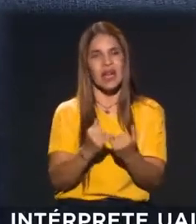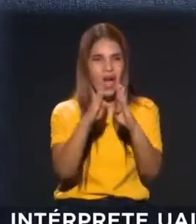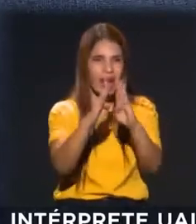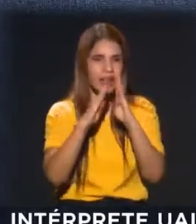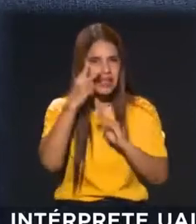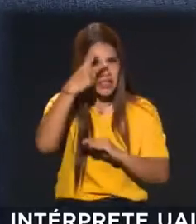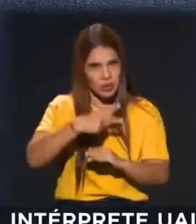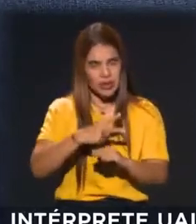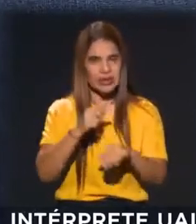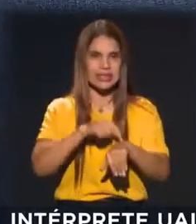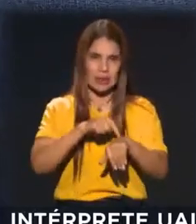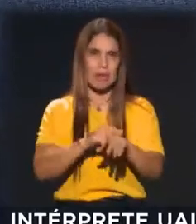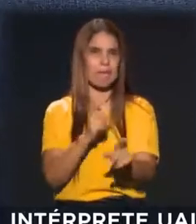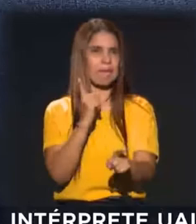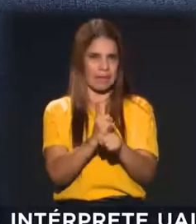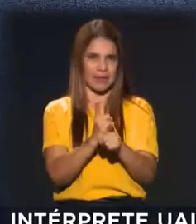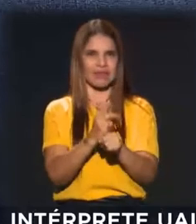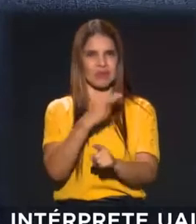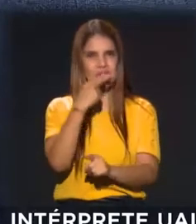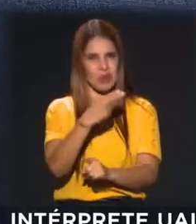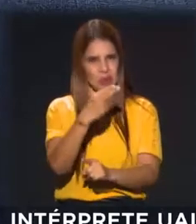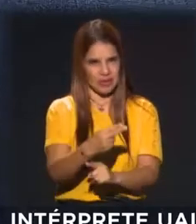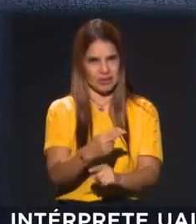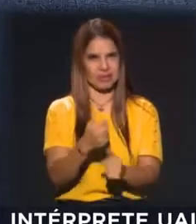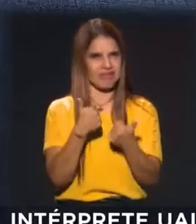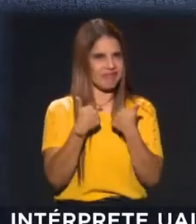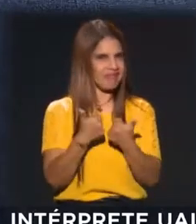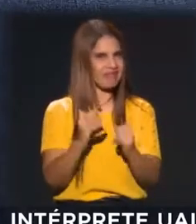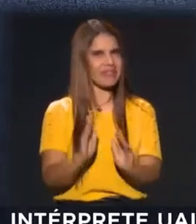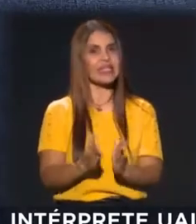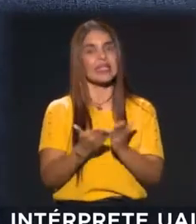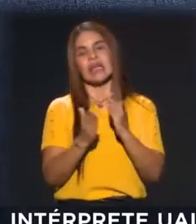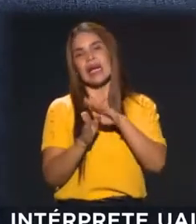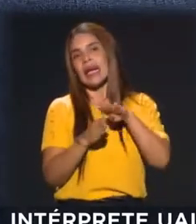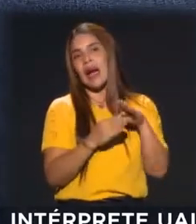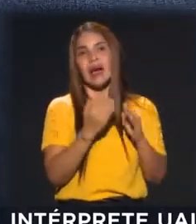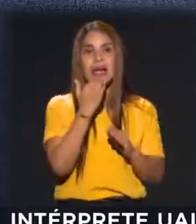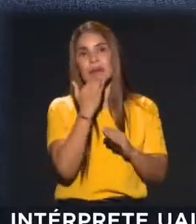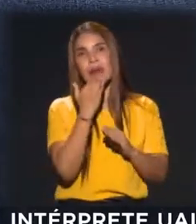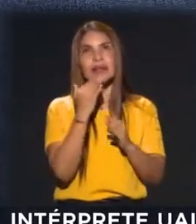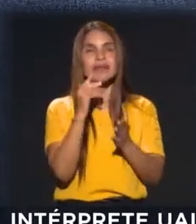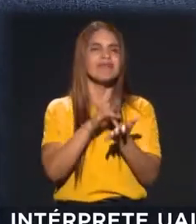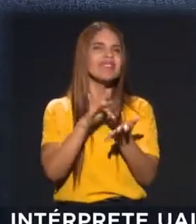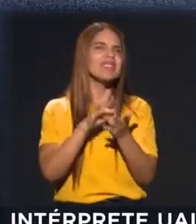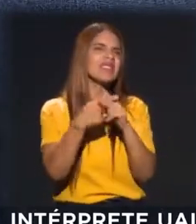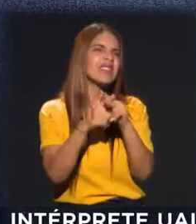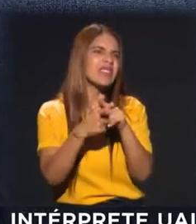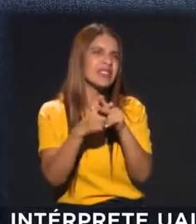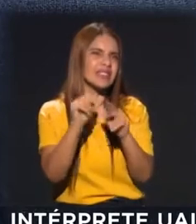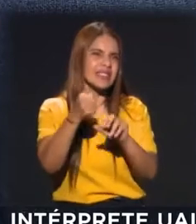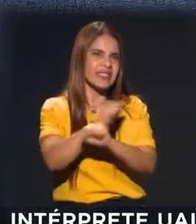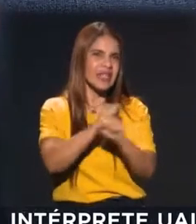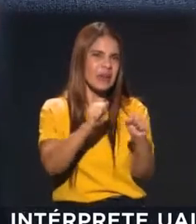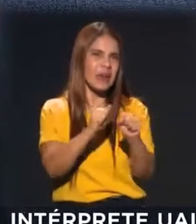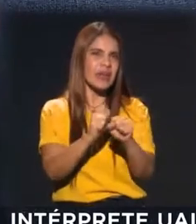nada más, ese espacio es particularmente para eso. Si quieren, por ejemplo, asistir a los talleres, están desde las 10 de la mañana